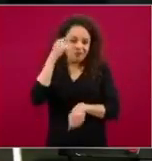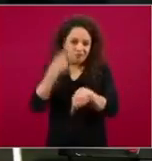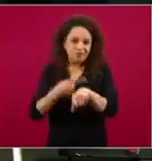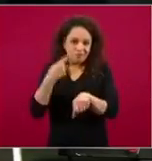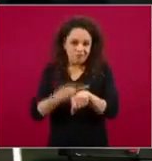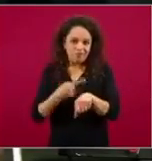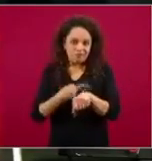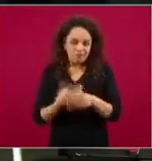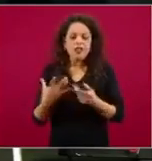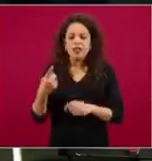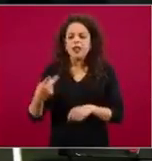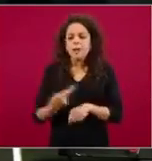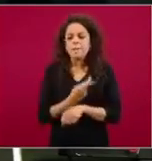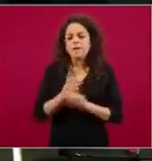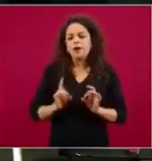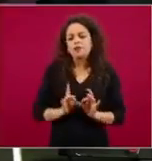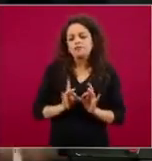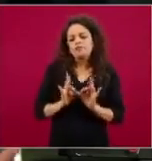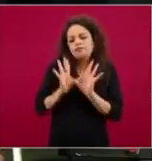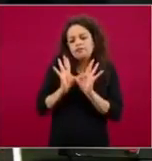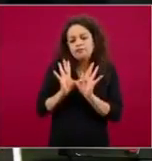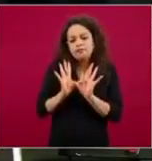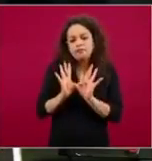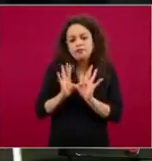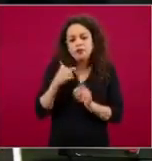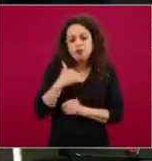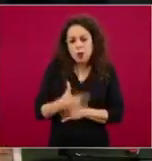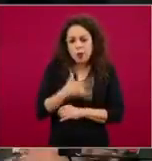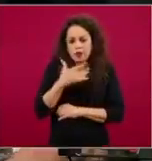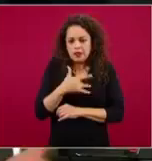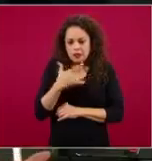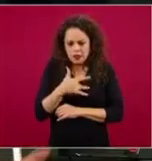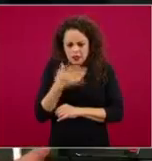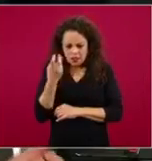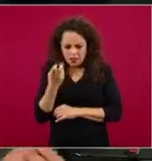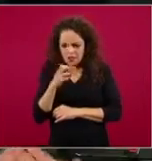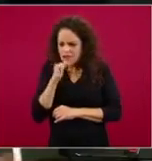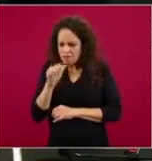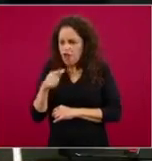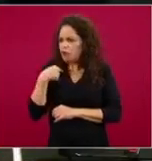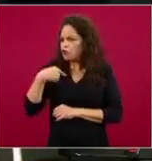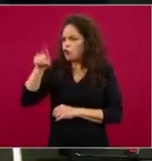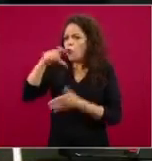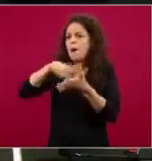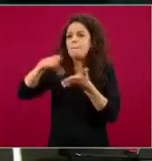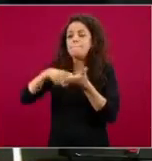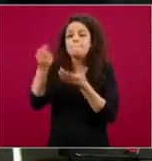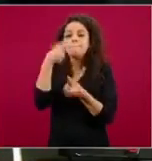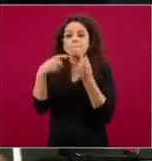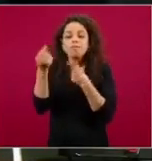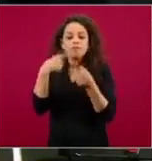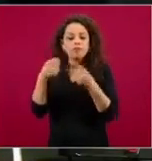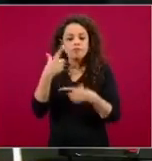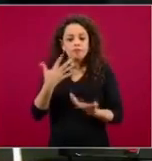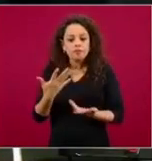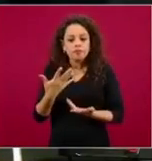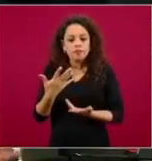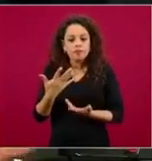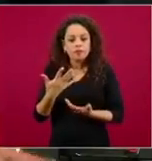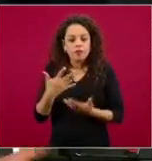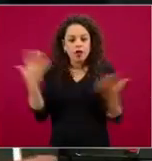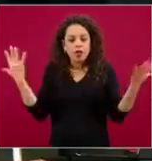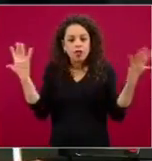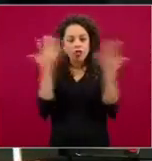si, supongamos yo, empiezo con esos síntomas y voy y me automedico y resulta que no es